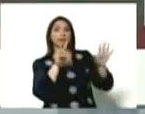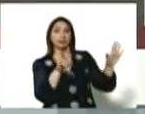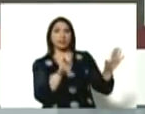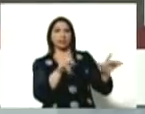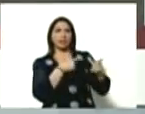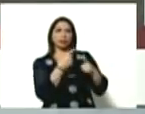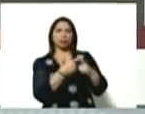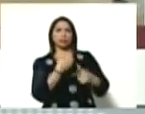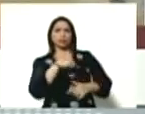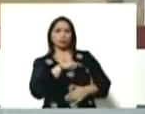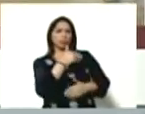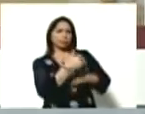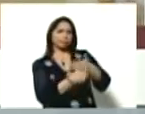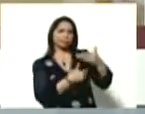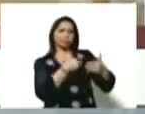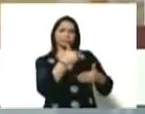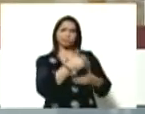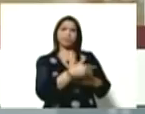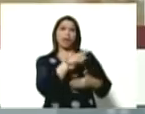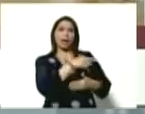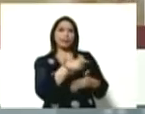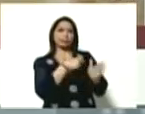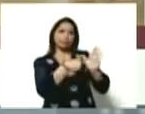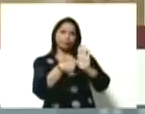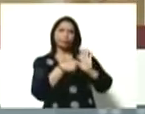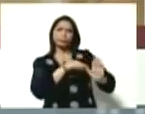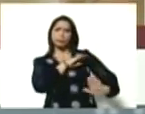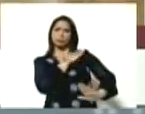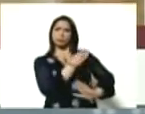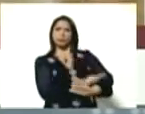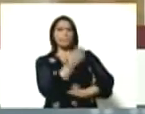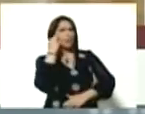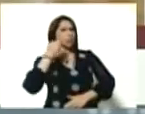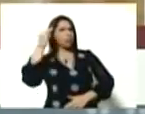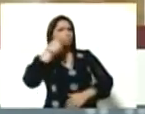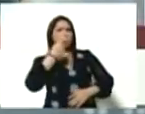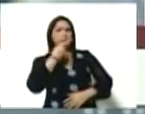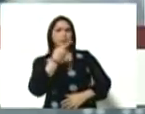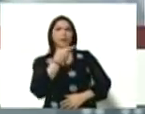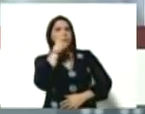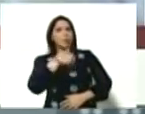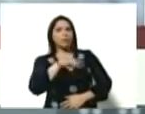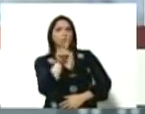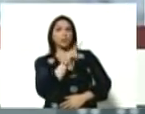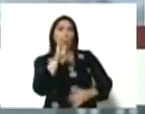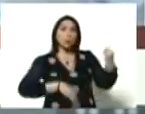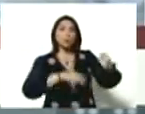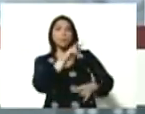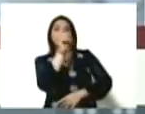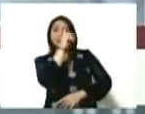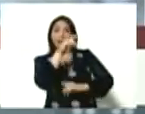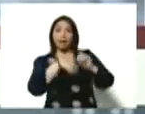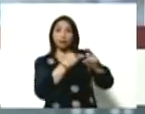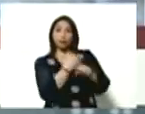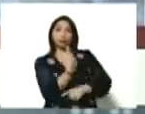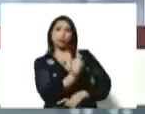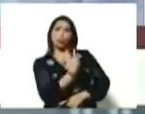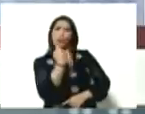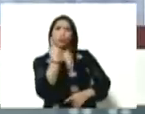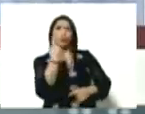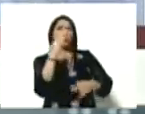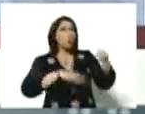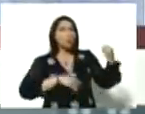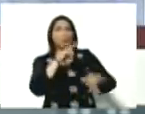temple democrático del pueblo venezolano, la madurez política del pueblo venezolano. Pero en estos últimos 20 años, solo en estos últimos 20